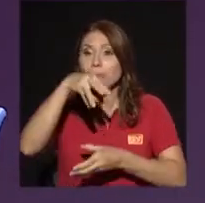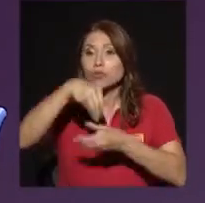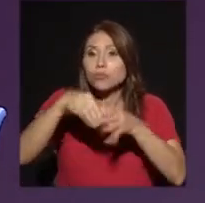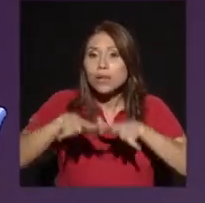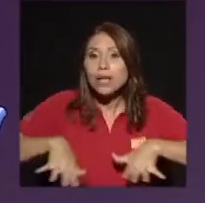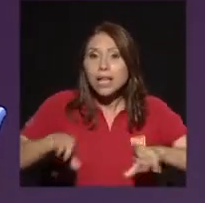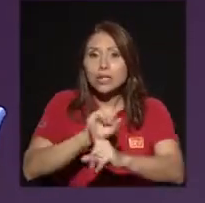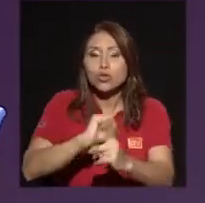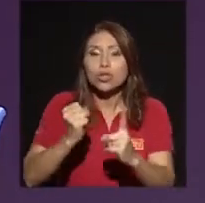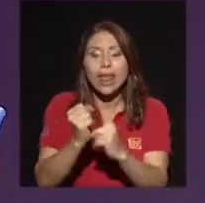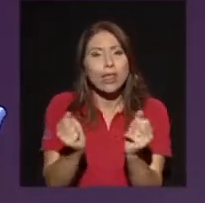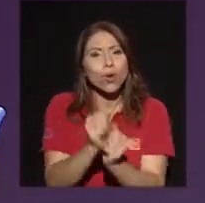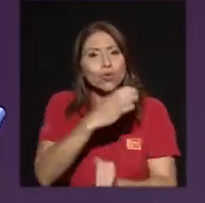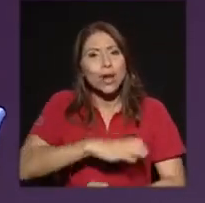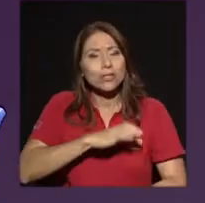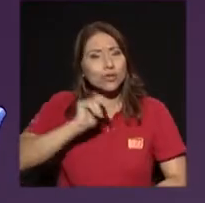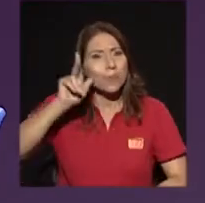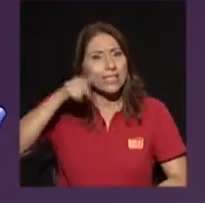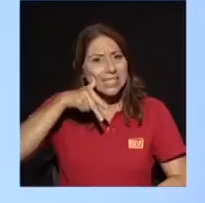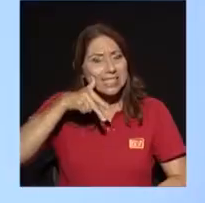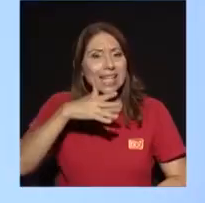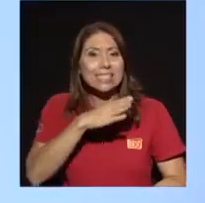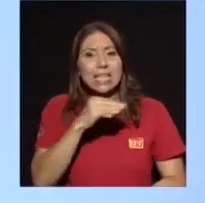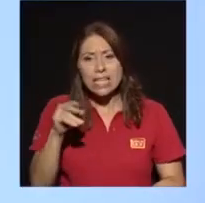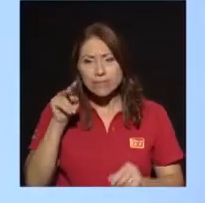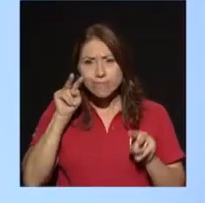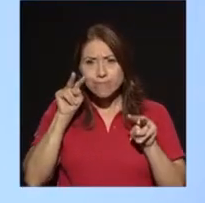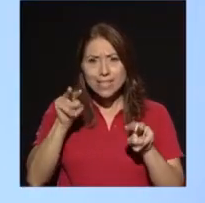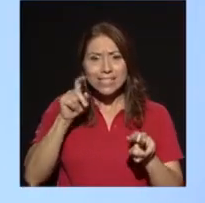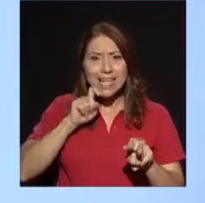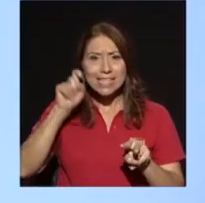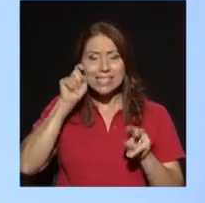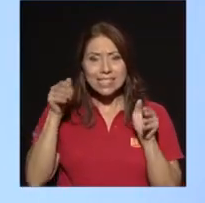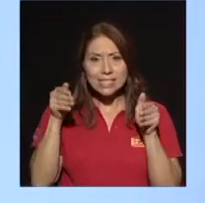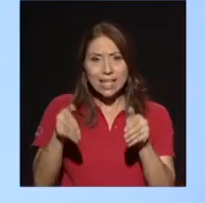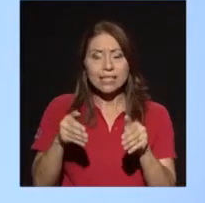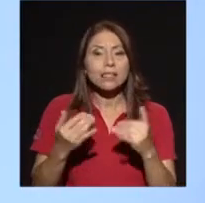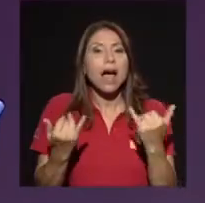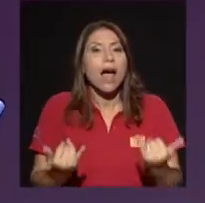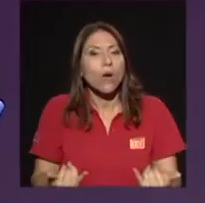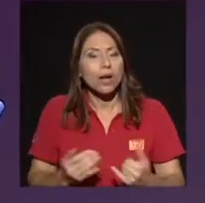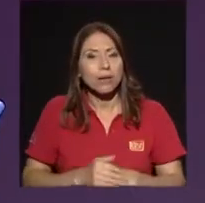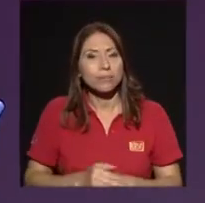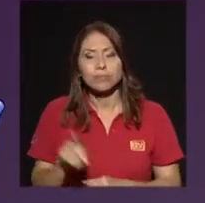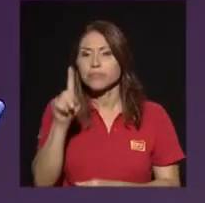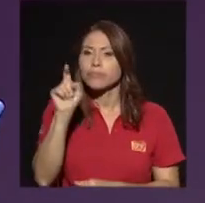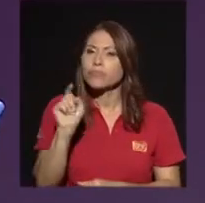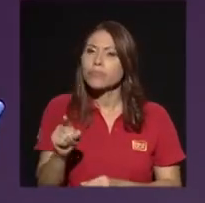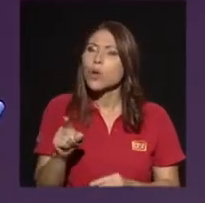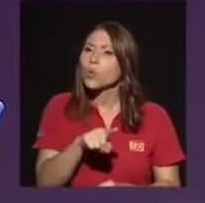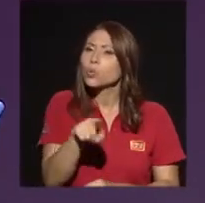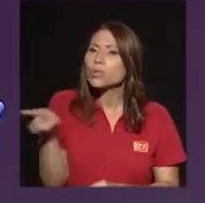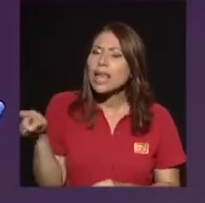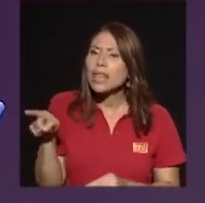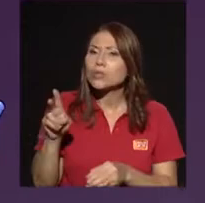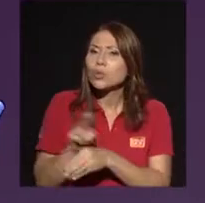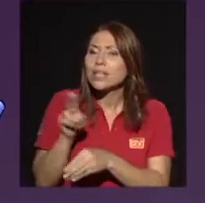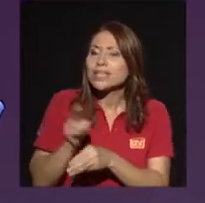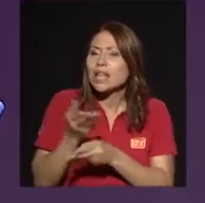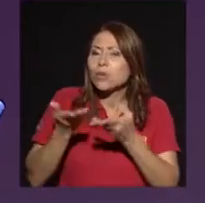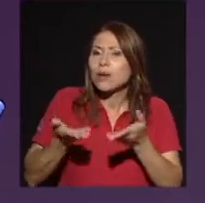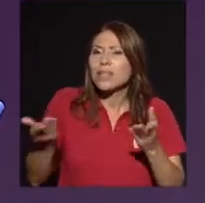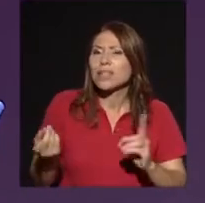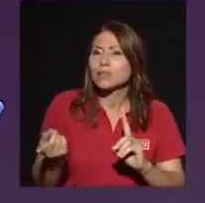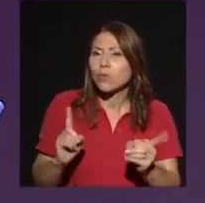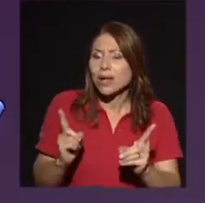con rasgos significativamente machistas y sexistas. Ahora, ¿qué herramientas están utilizando ustedes desde sus